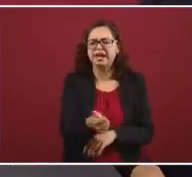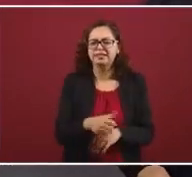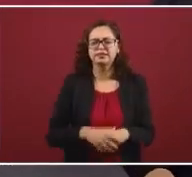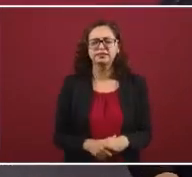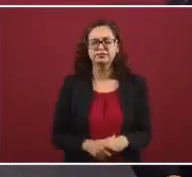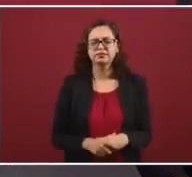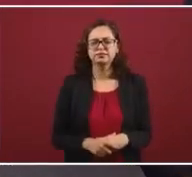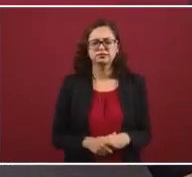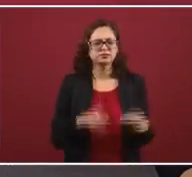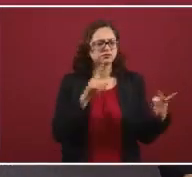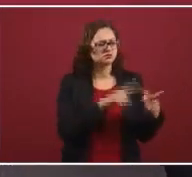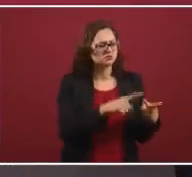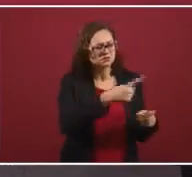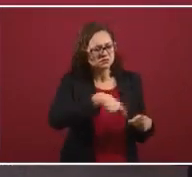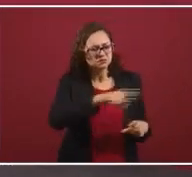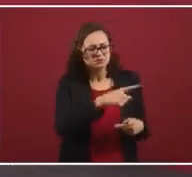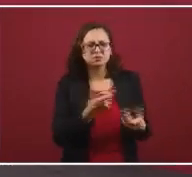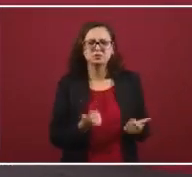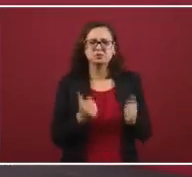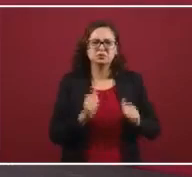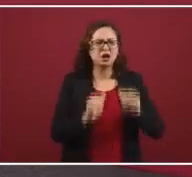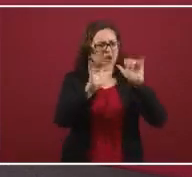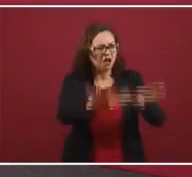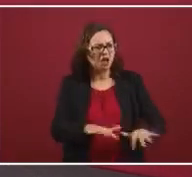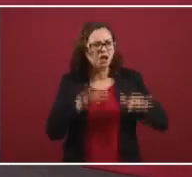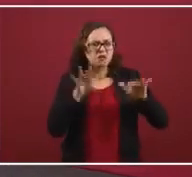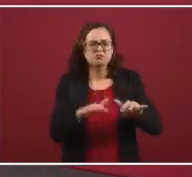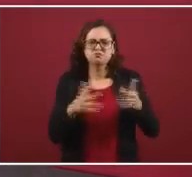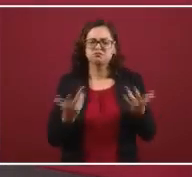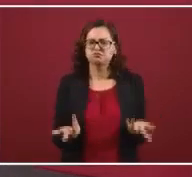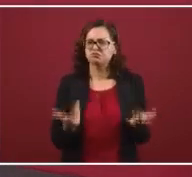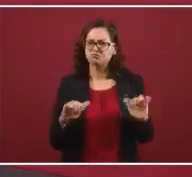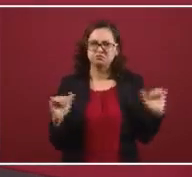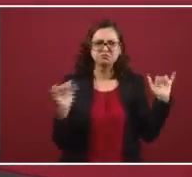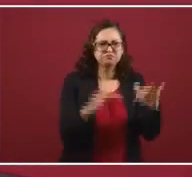no hacen asambleas? ¿No hacen mítines?